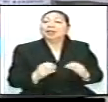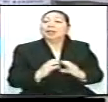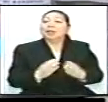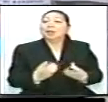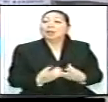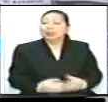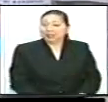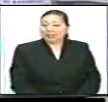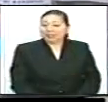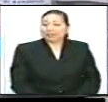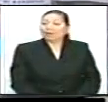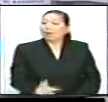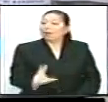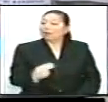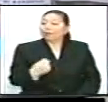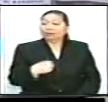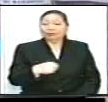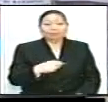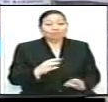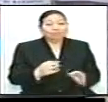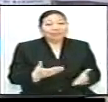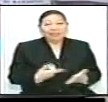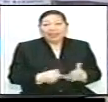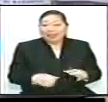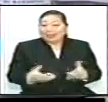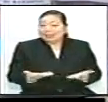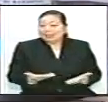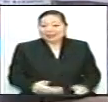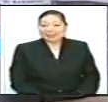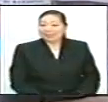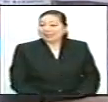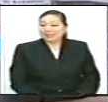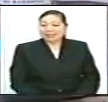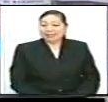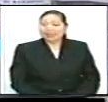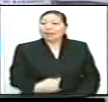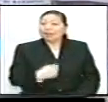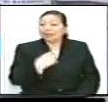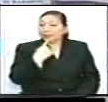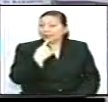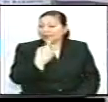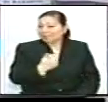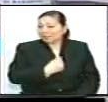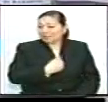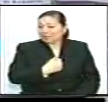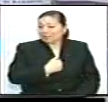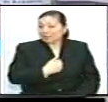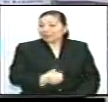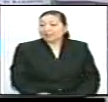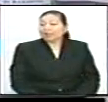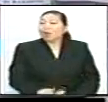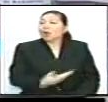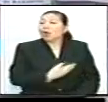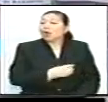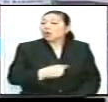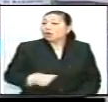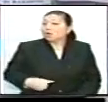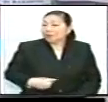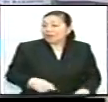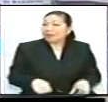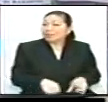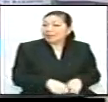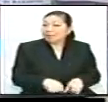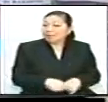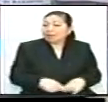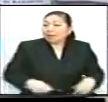Congreso. Nosotros no observamos realmente lo que deberíamos hacer. Yo le digo particularmente, a ver, los gobiernos regionales, donde también se